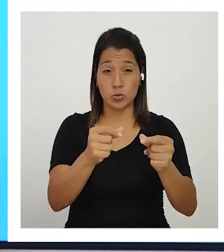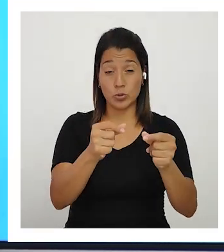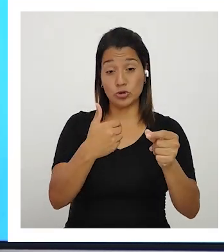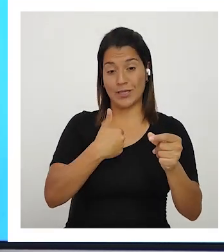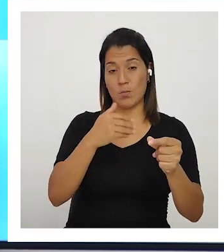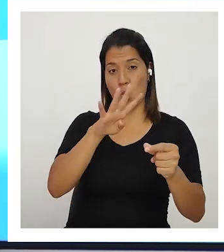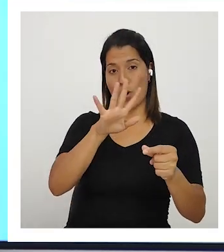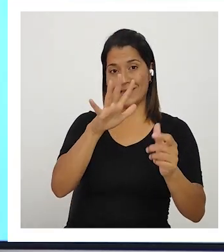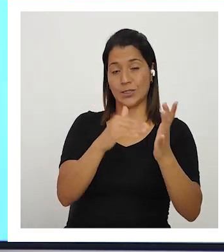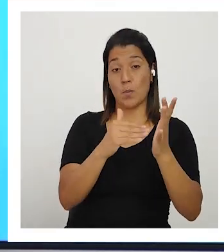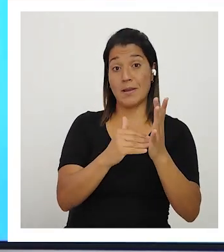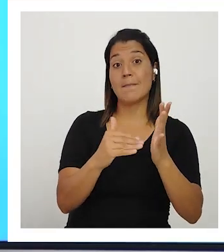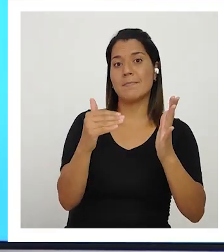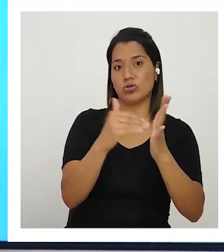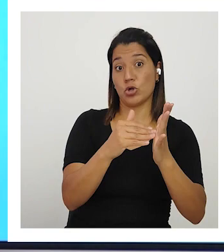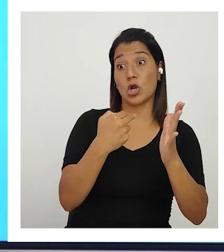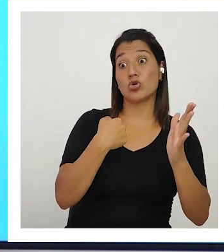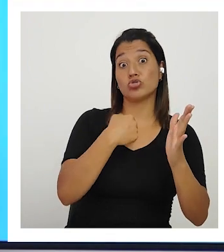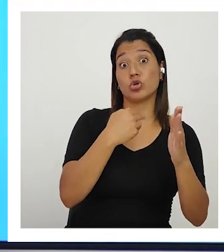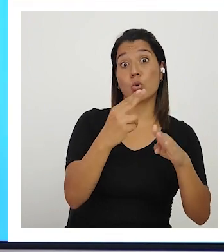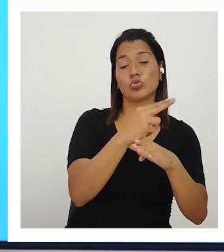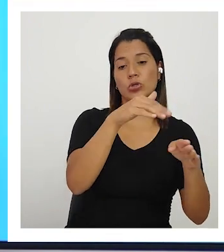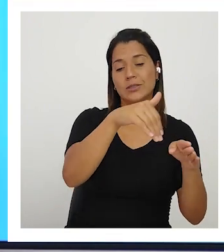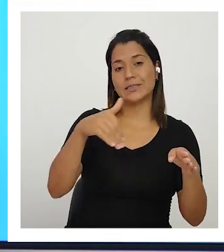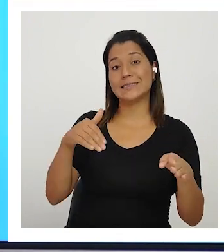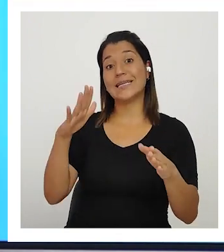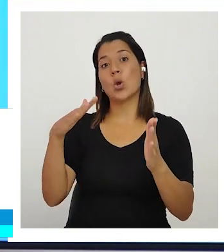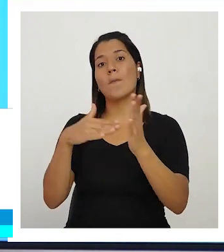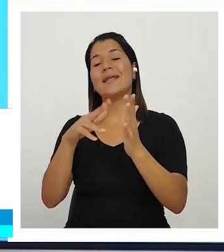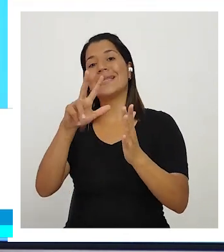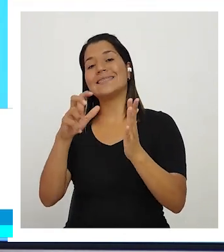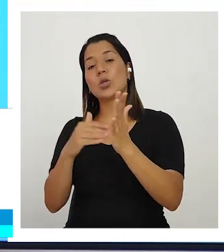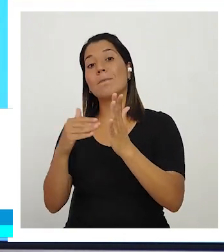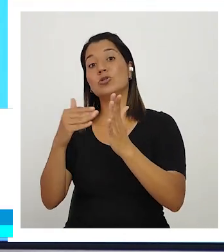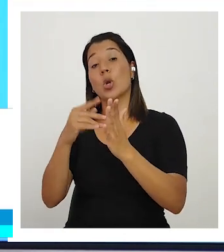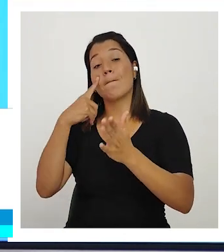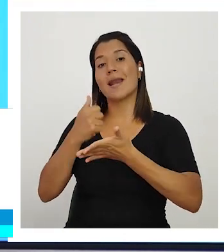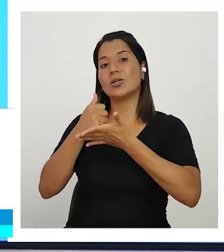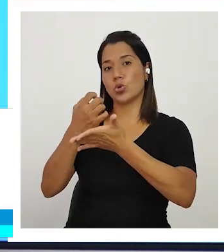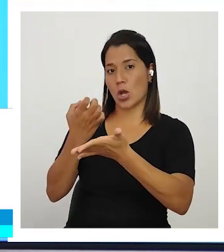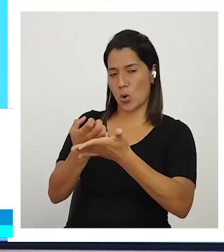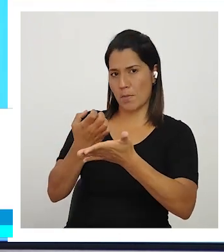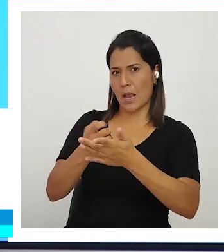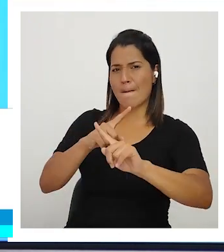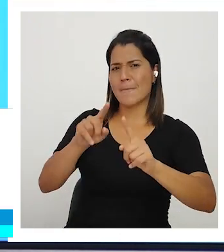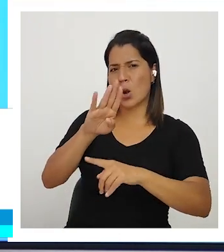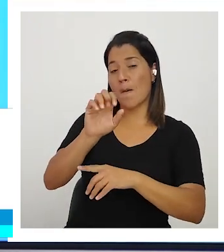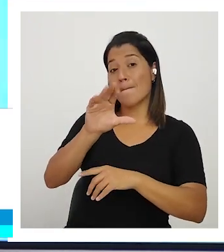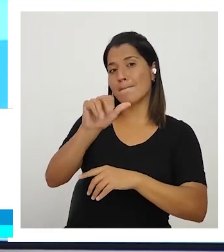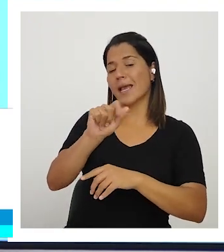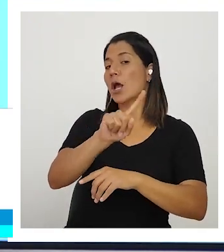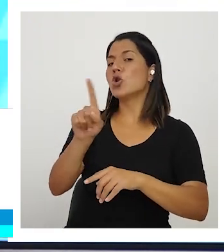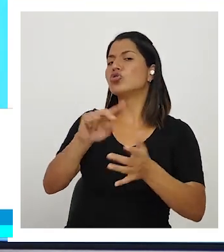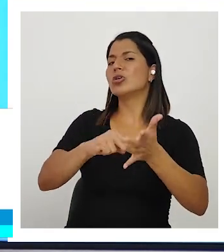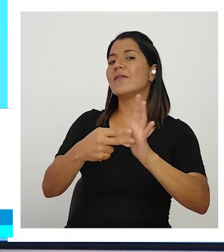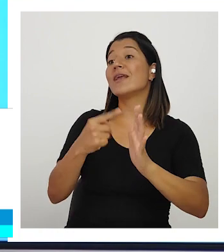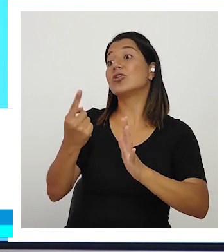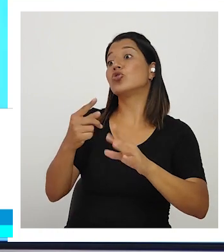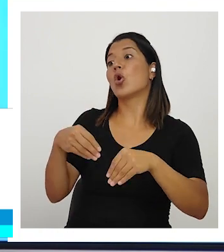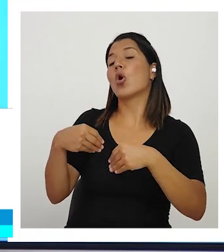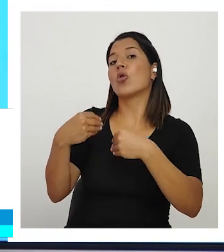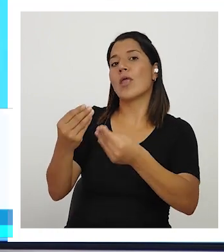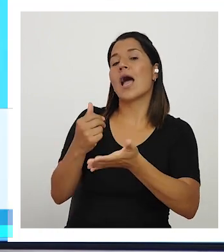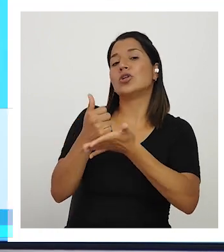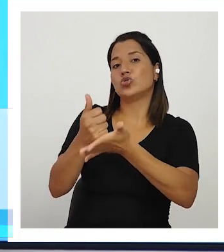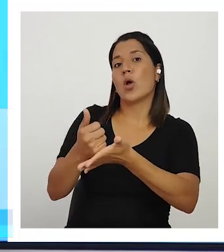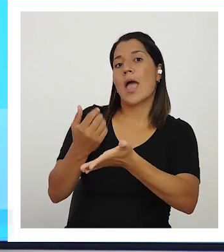millones, damos 5.300 millones en becas, pero la beca no es solo que a usted se le subsidie el estudio, es que a usted se le da para un alquiler,